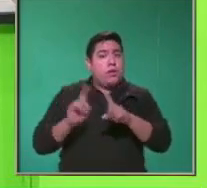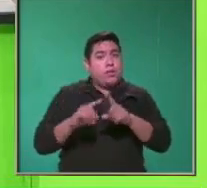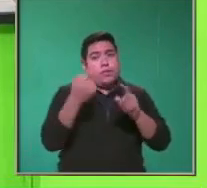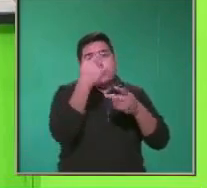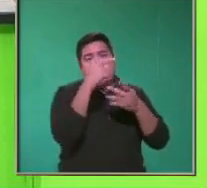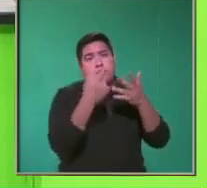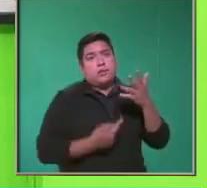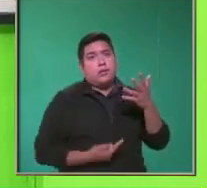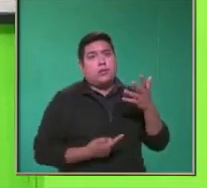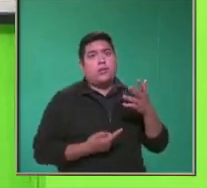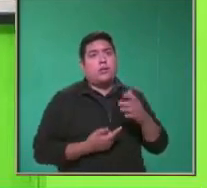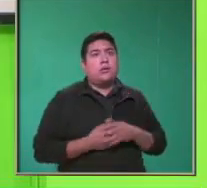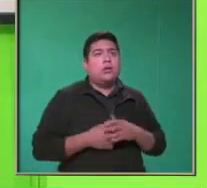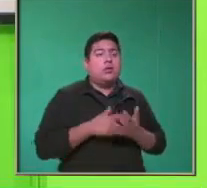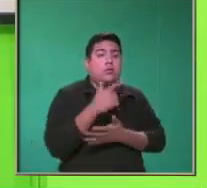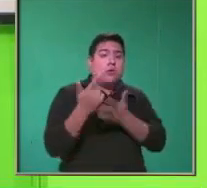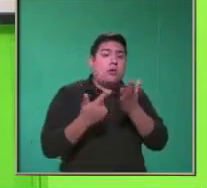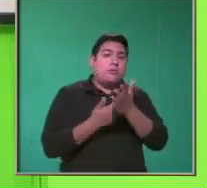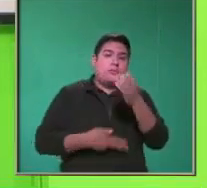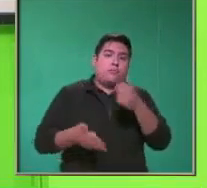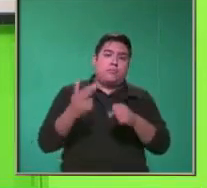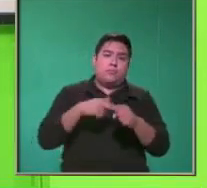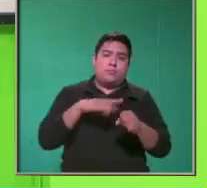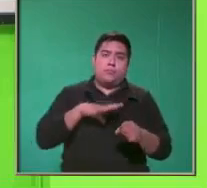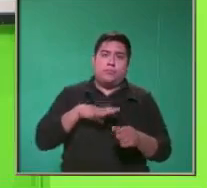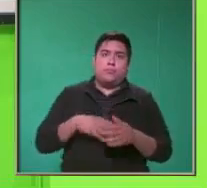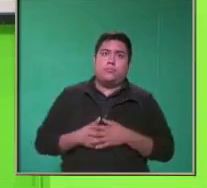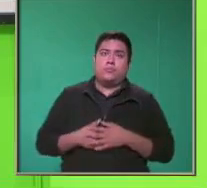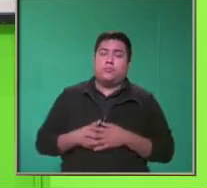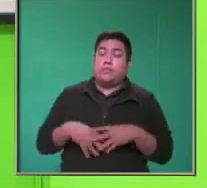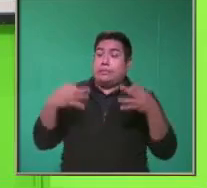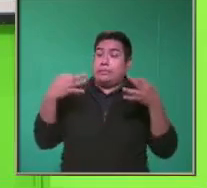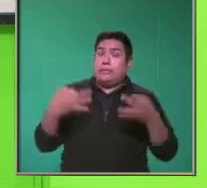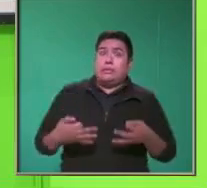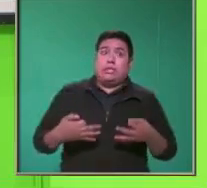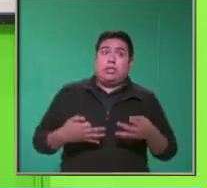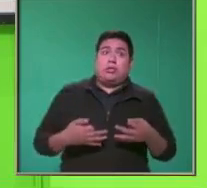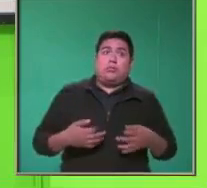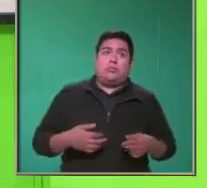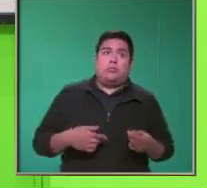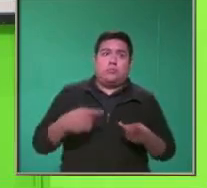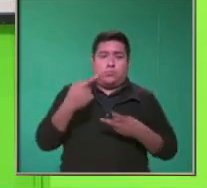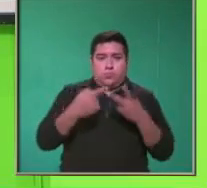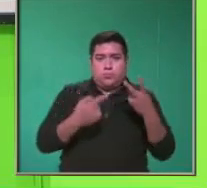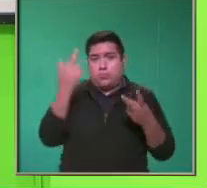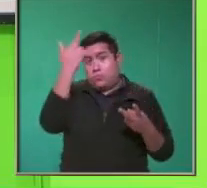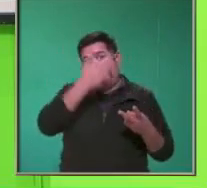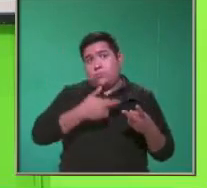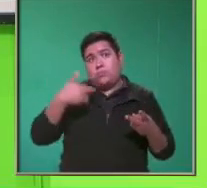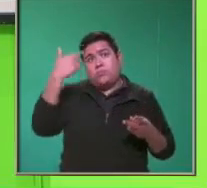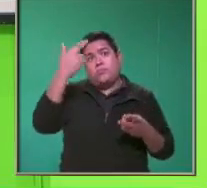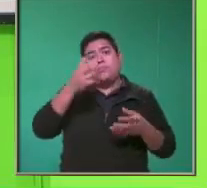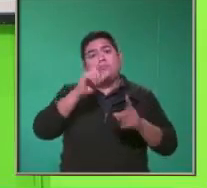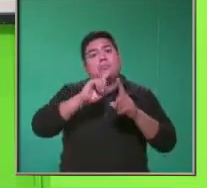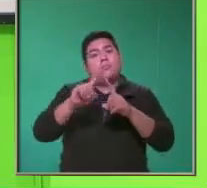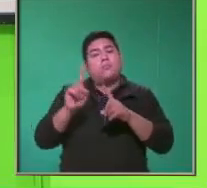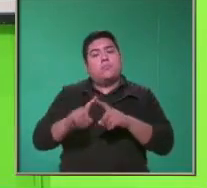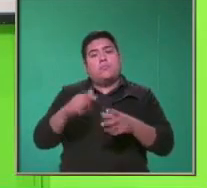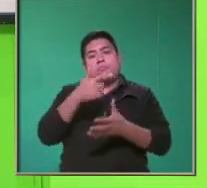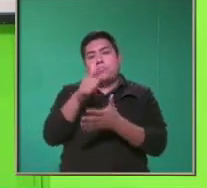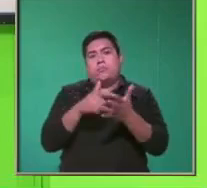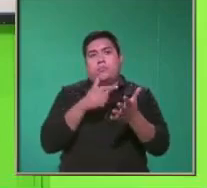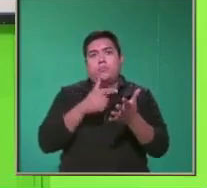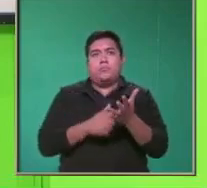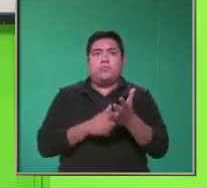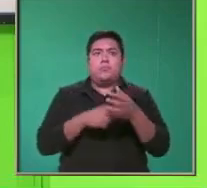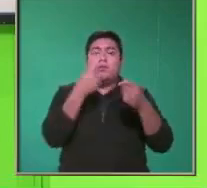características de cada una de las regiones? De manera muy puntual, los narradores estaban revisando cada una de las regiones y estaban